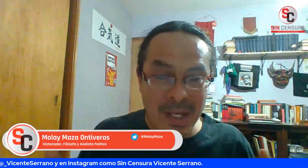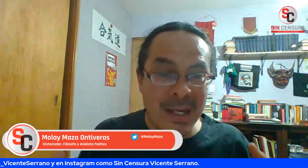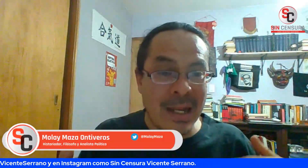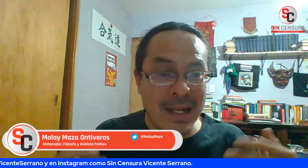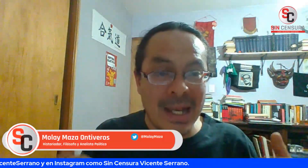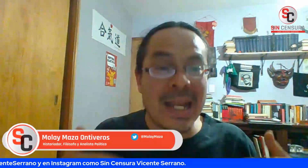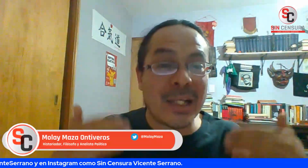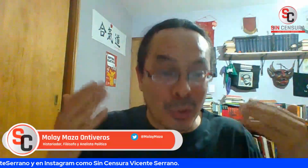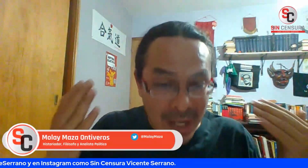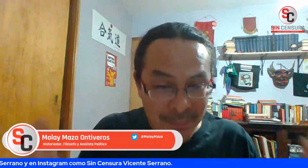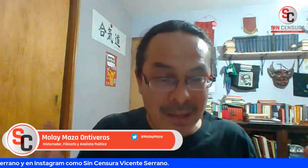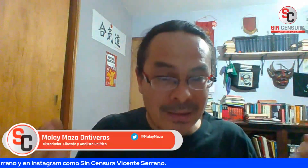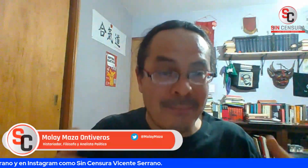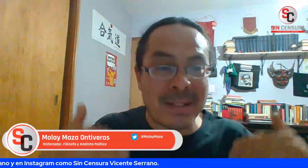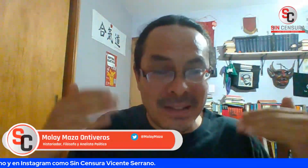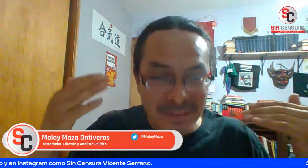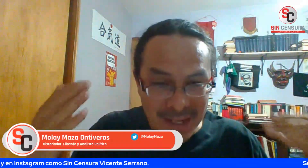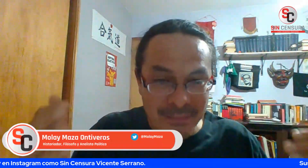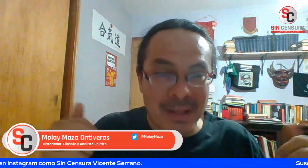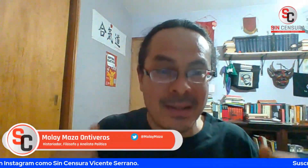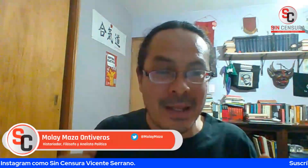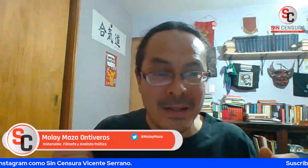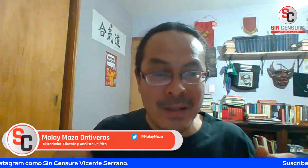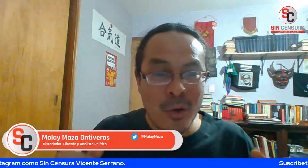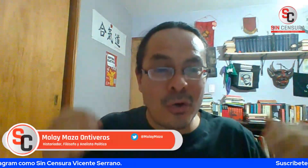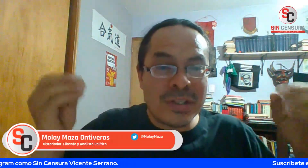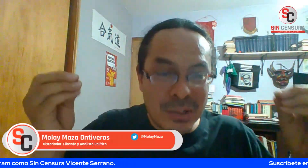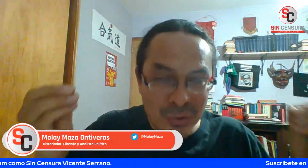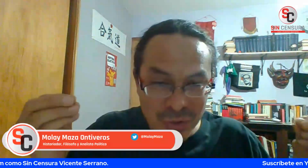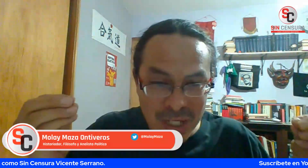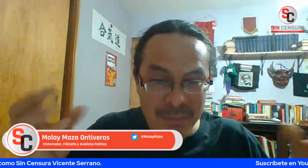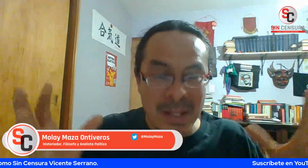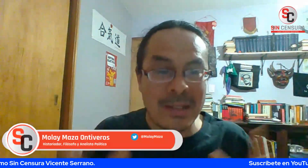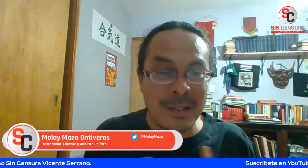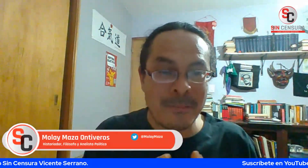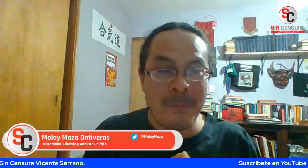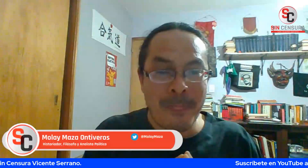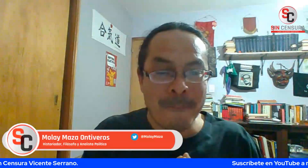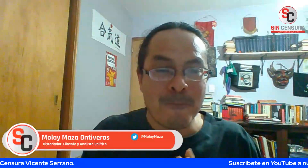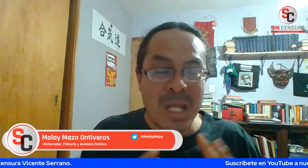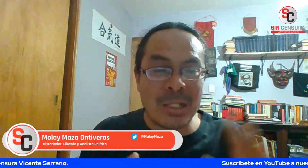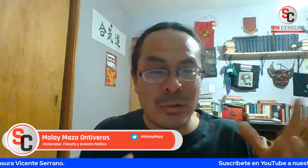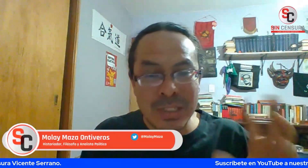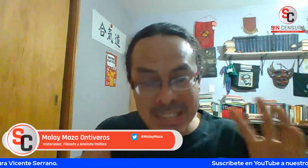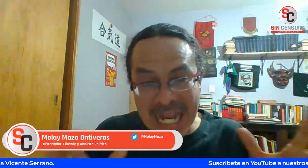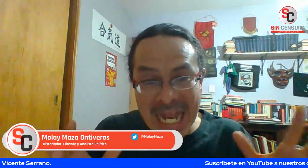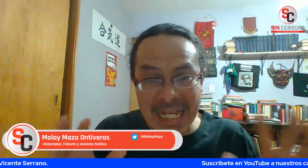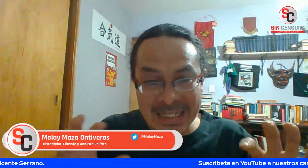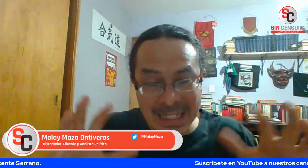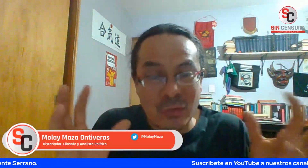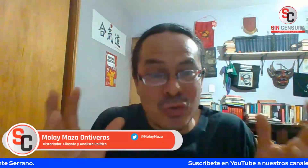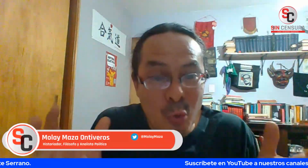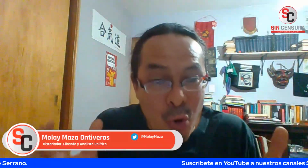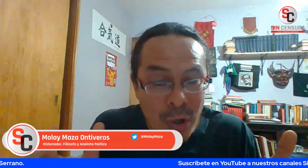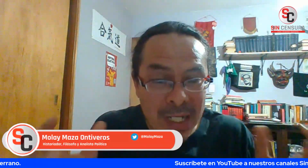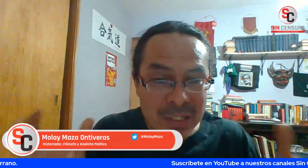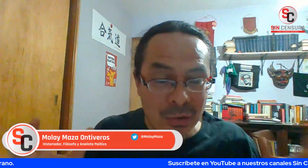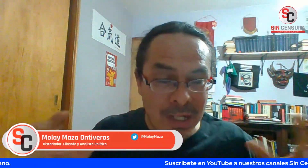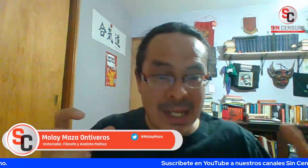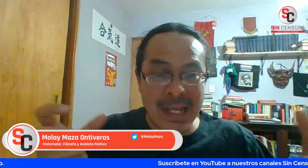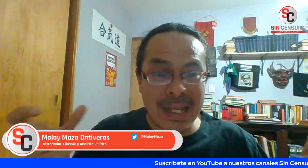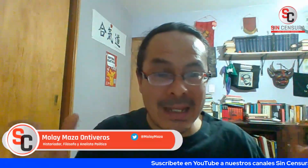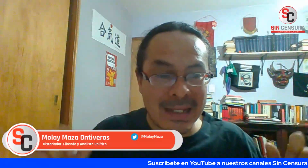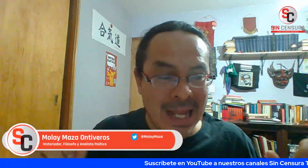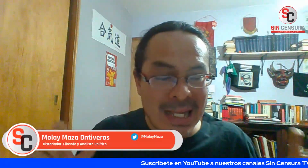triunfan electoralmente, pacíficamente, constitucionalmente, entonces ya al status quo